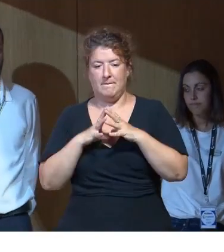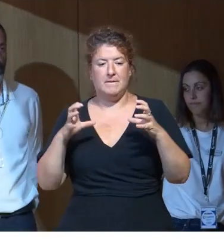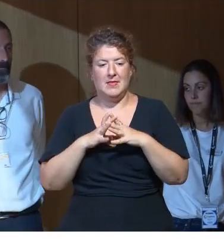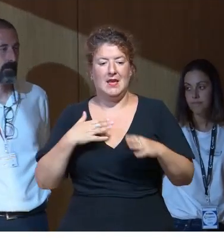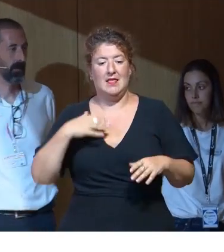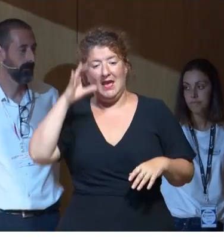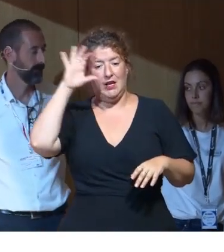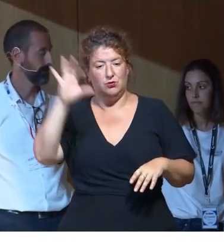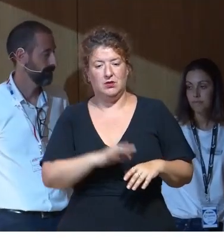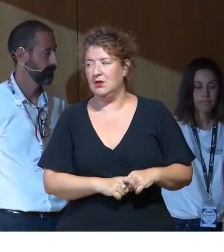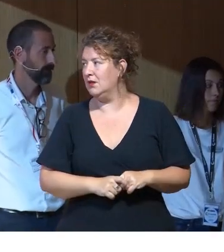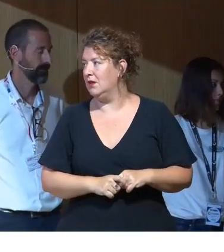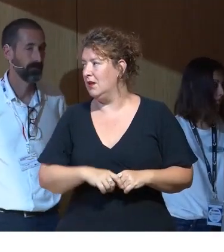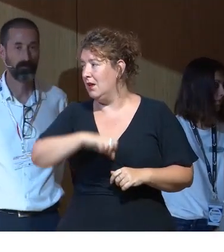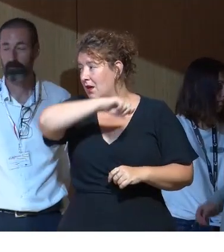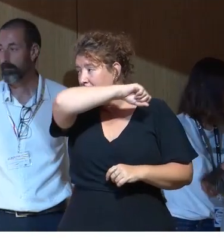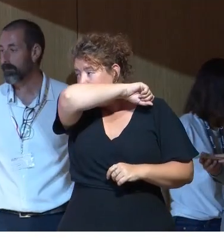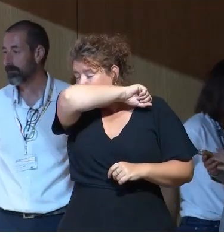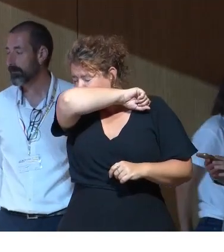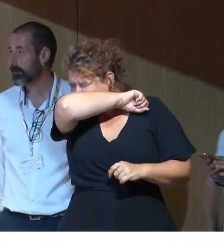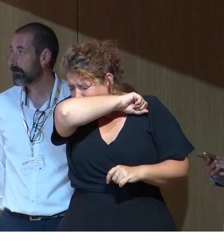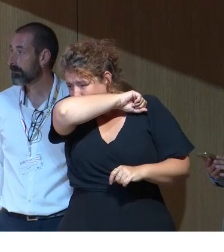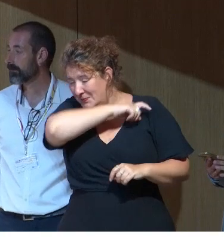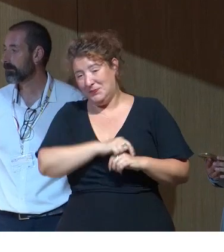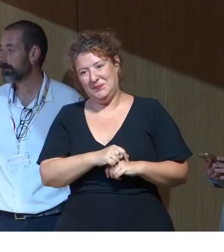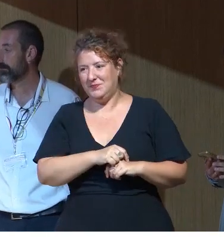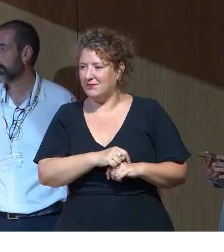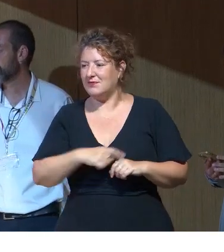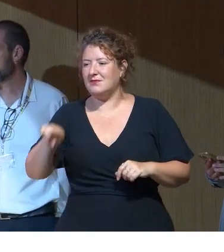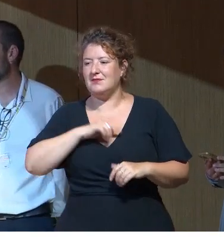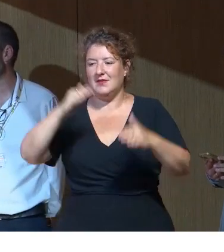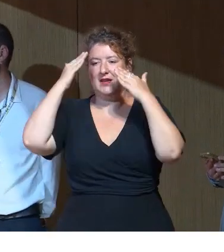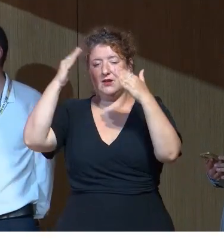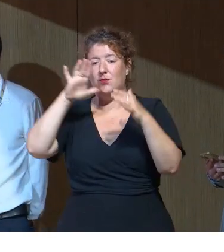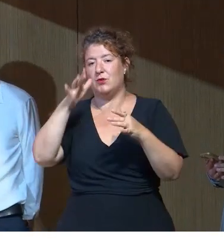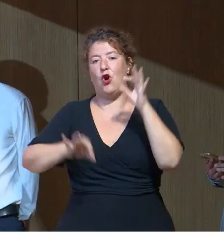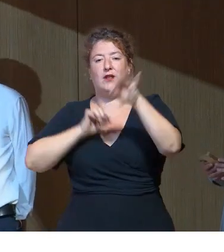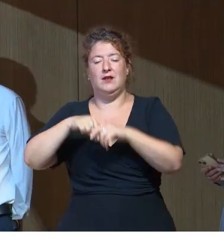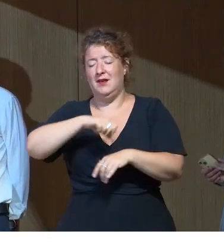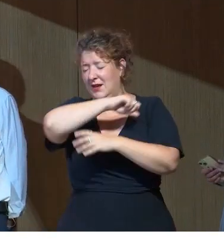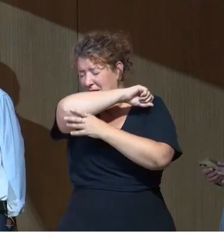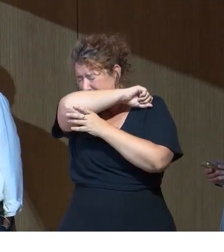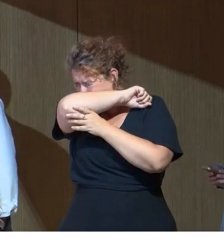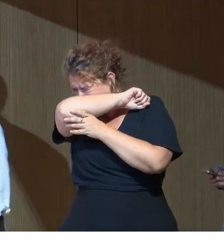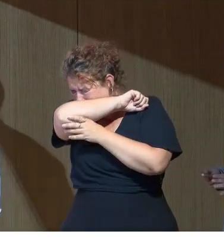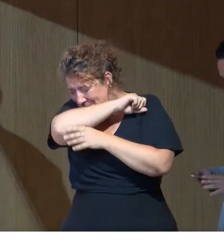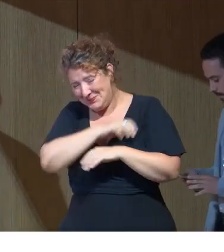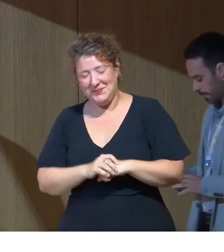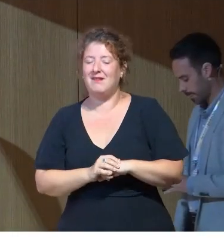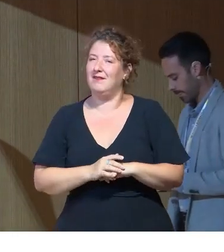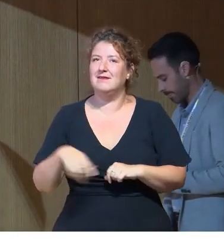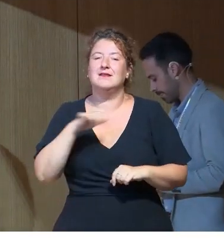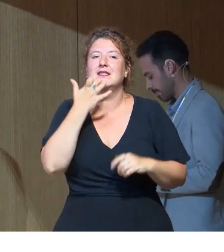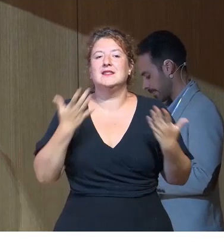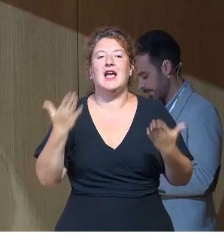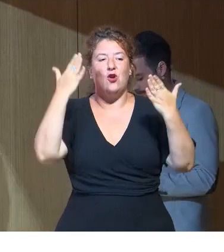escucharos Enhorabuena de todas maneras por por toda la organización de este evento Yo creo que estamos de acuerdo y que bueno